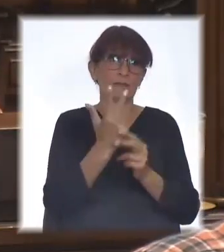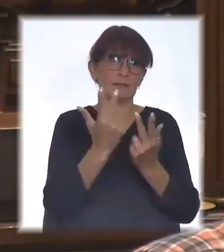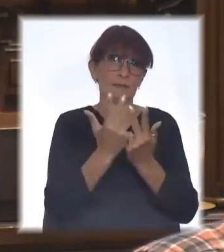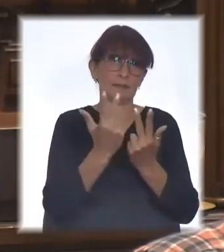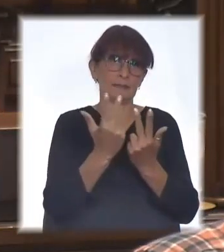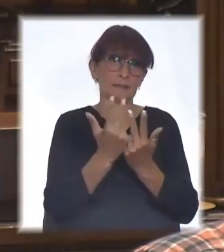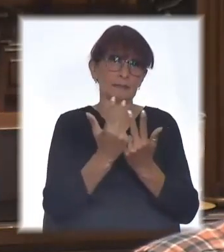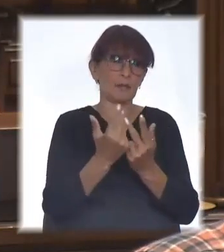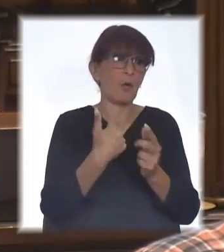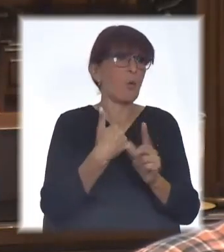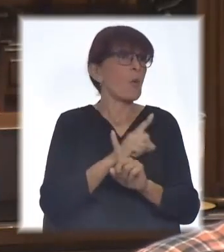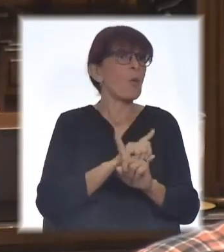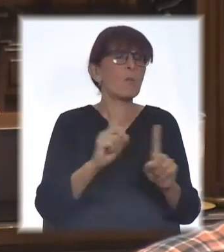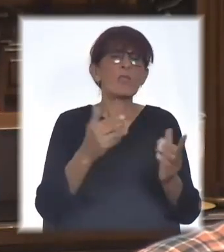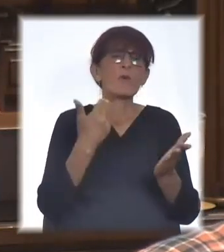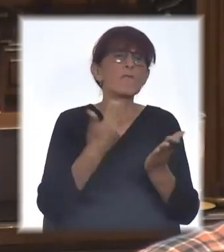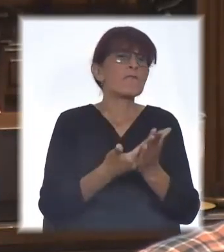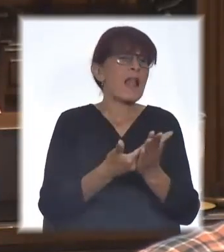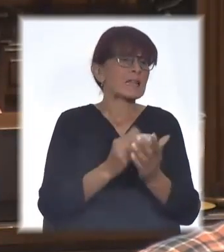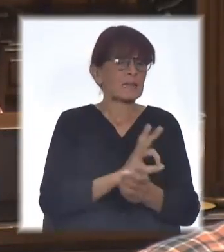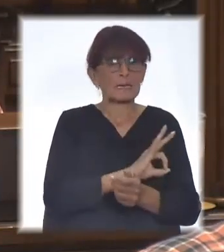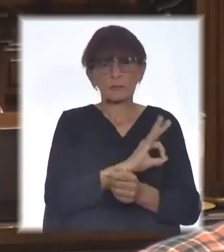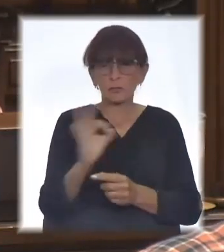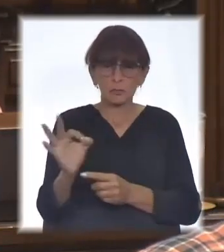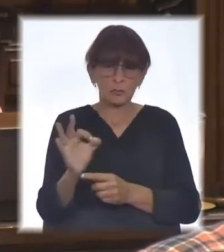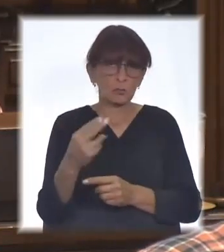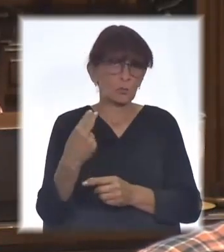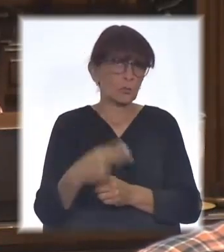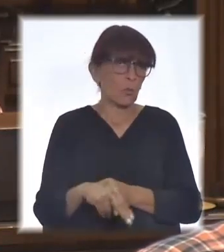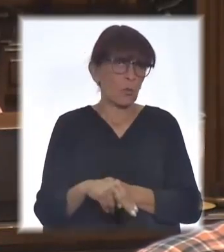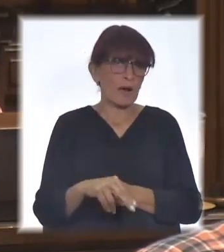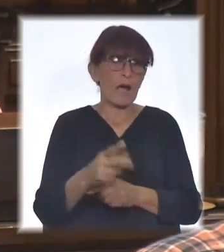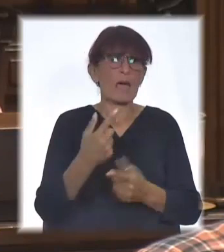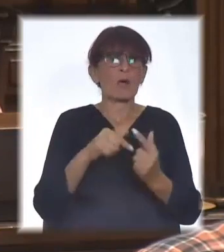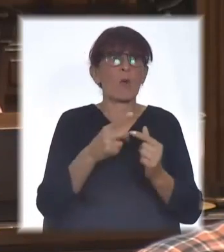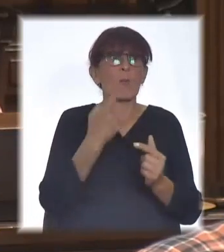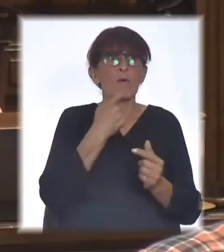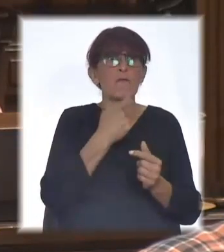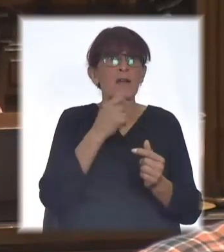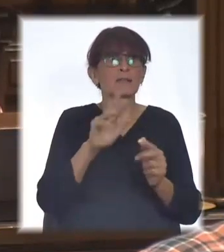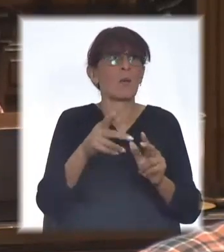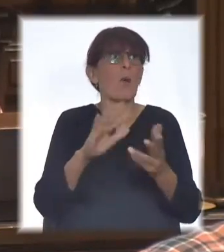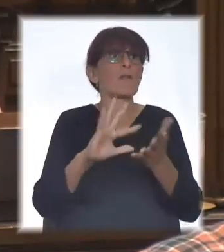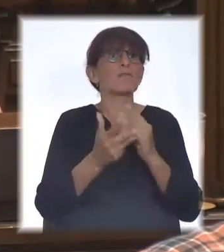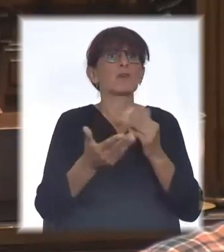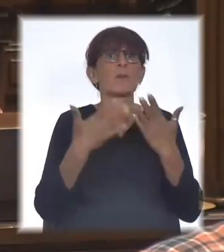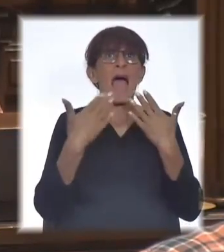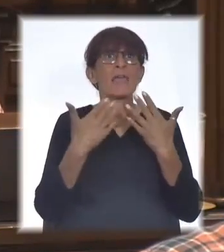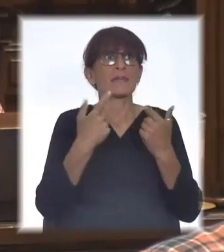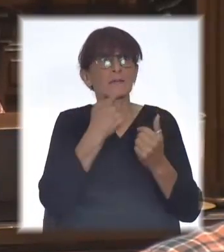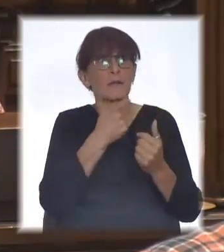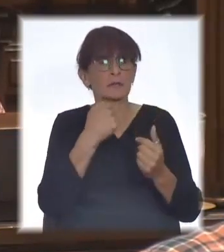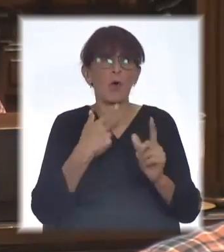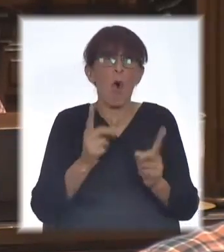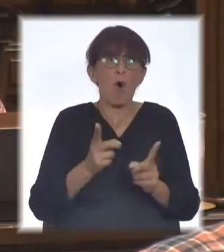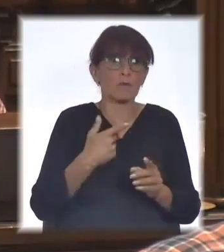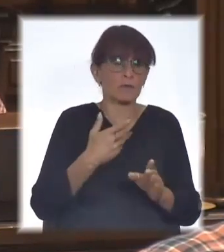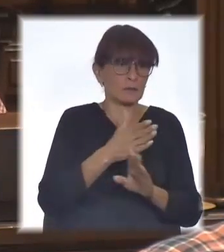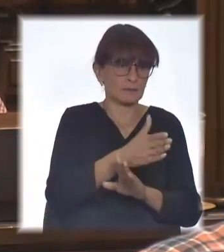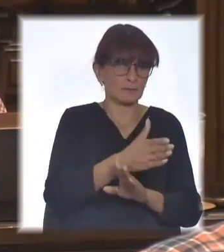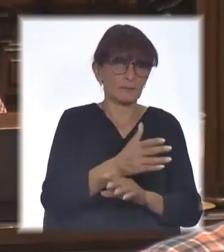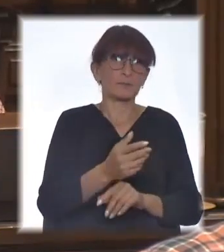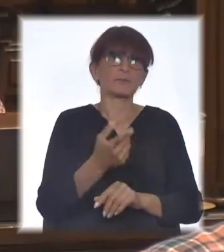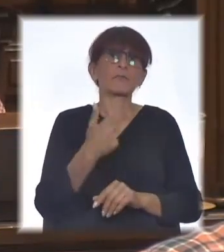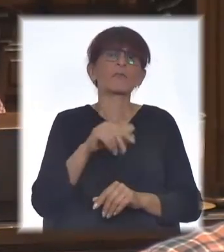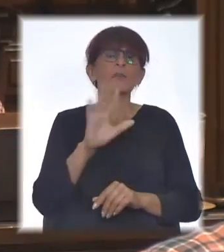no puedo faltar más tiempo es como si me faltara el aire si diré de los de